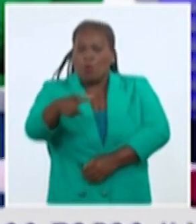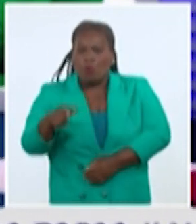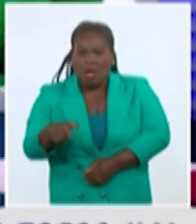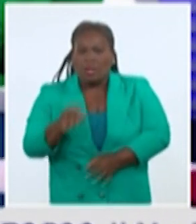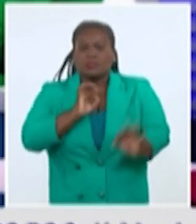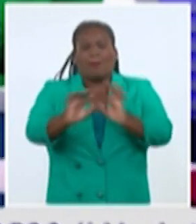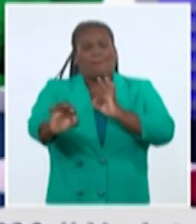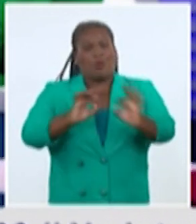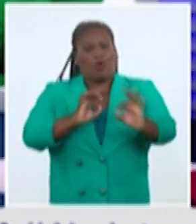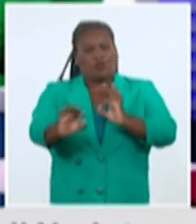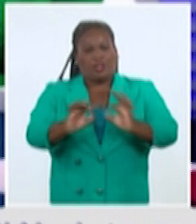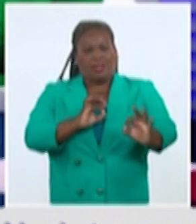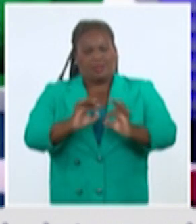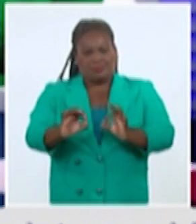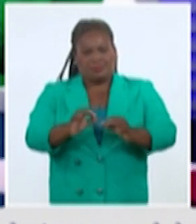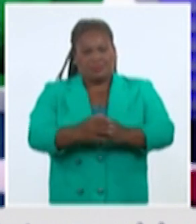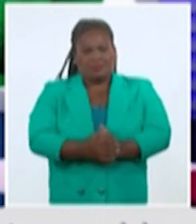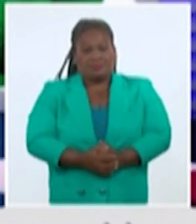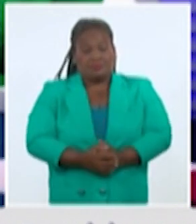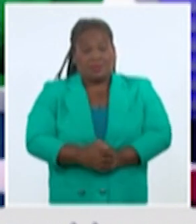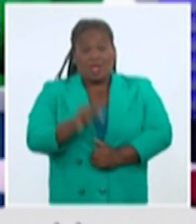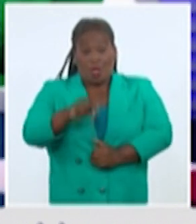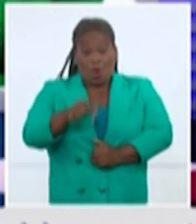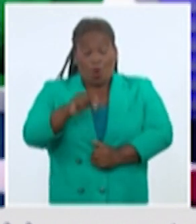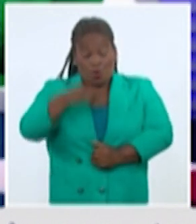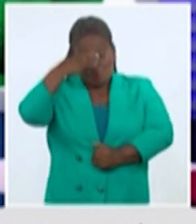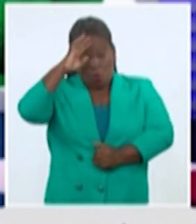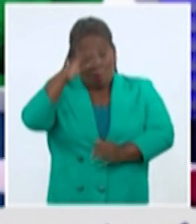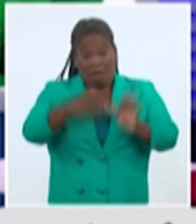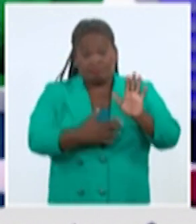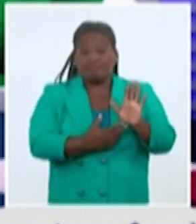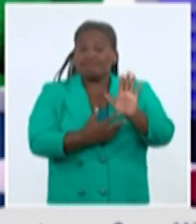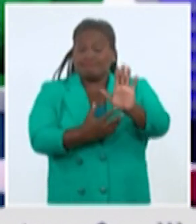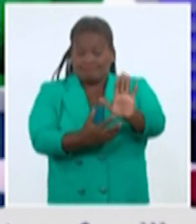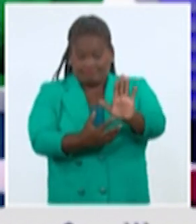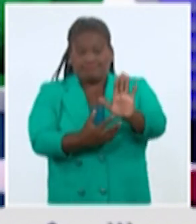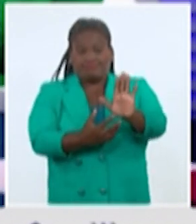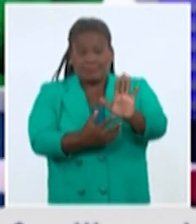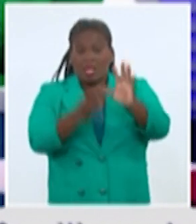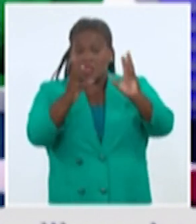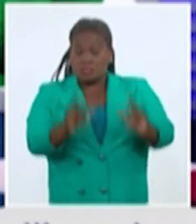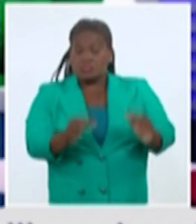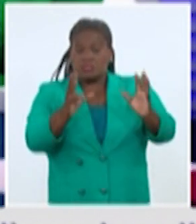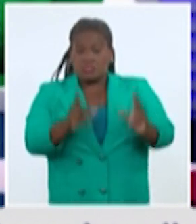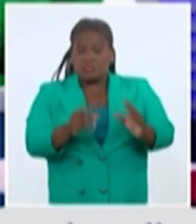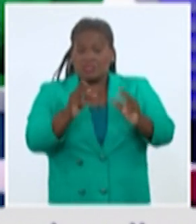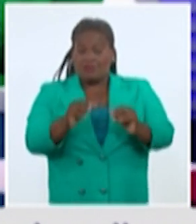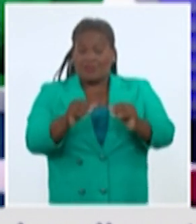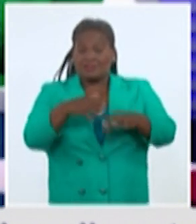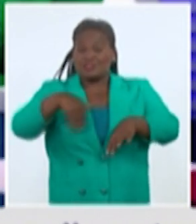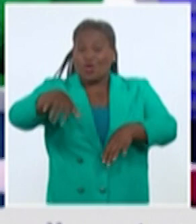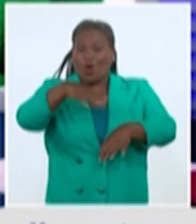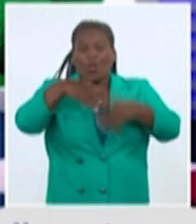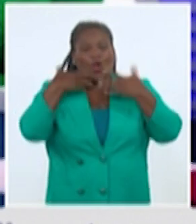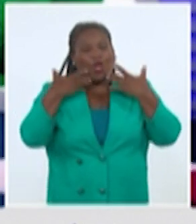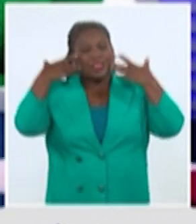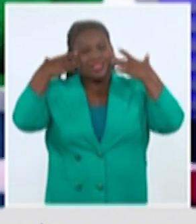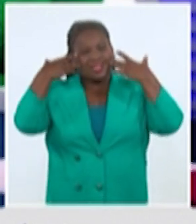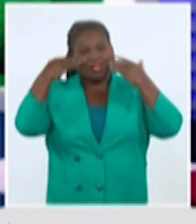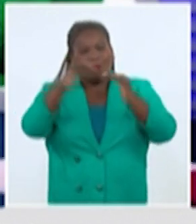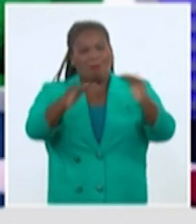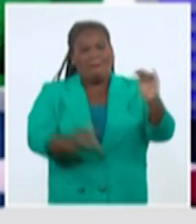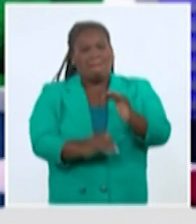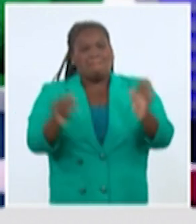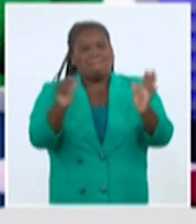que afortunadamente hoy el país exhibe una adecuada cifra. Muy contentos estamos de haber bajado de los 1.000 casos de